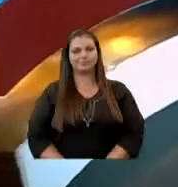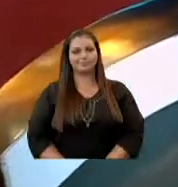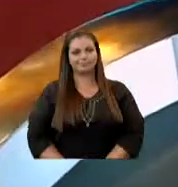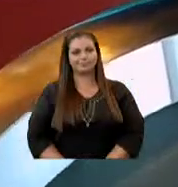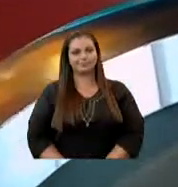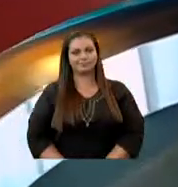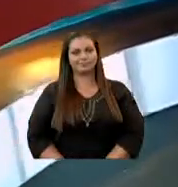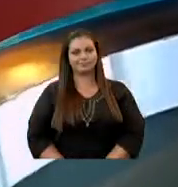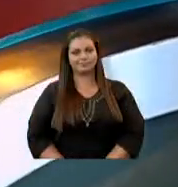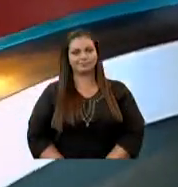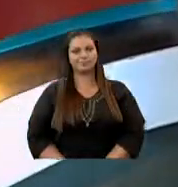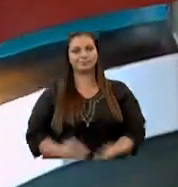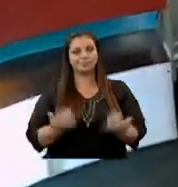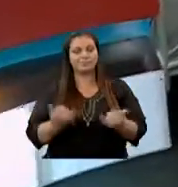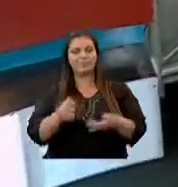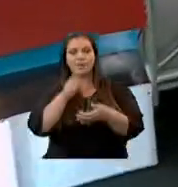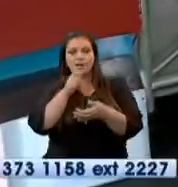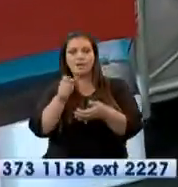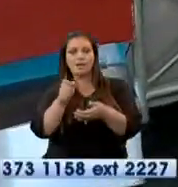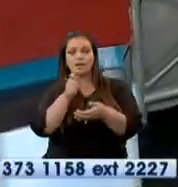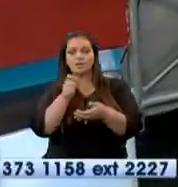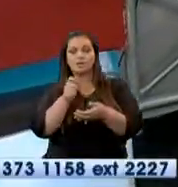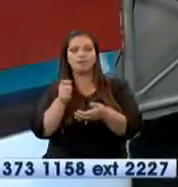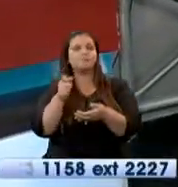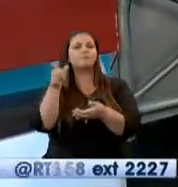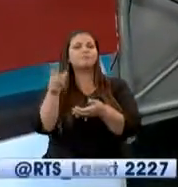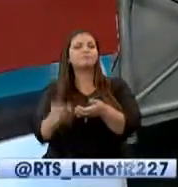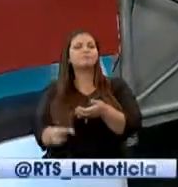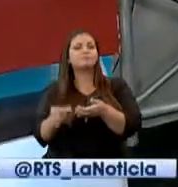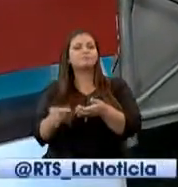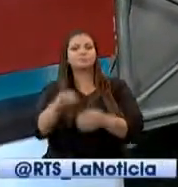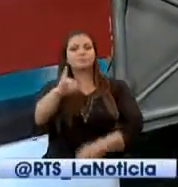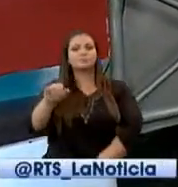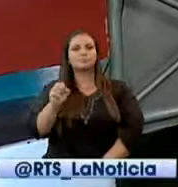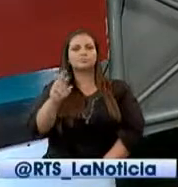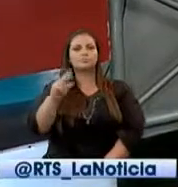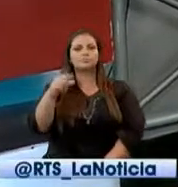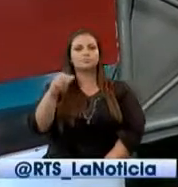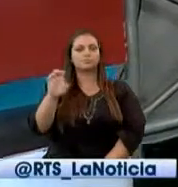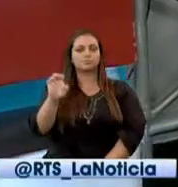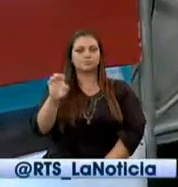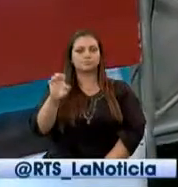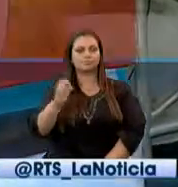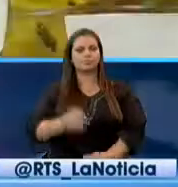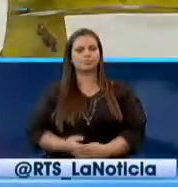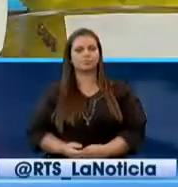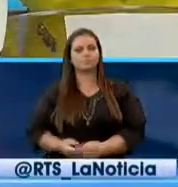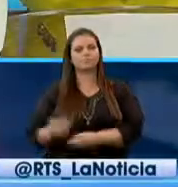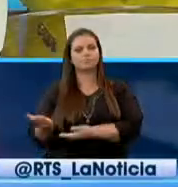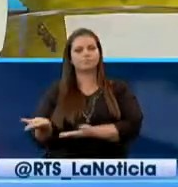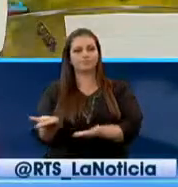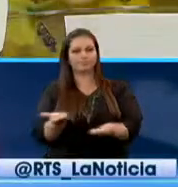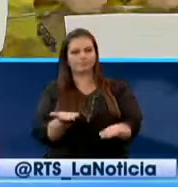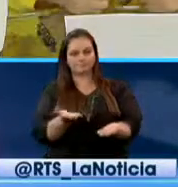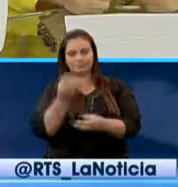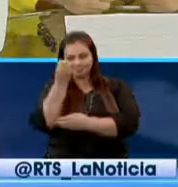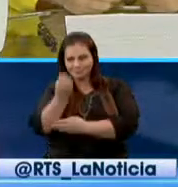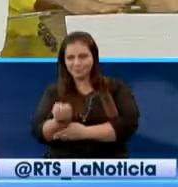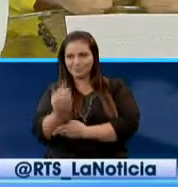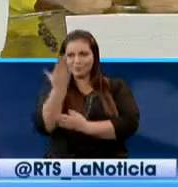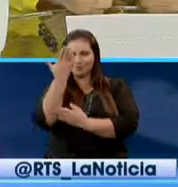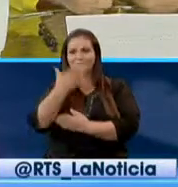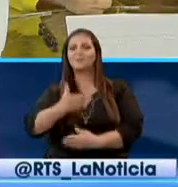amigos, y es momento de salir a exteriores. Le vamos a dar el paso a nuestro compañero Jorge Salazar. Mi querido Jorge, buenos días, un